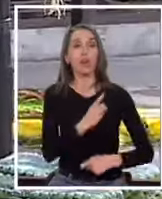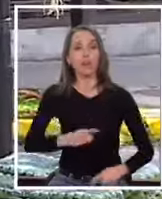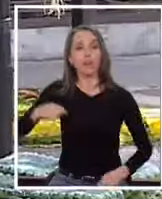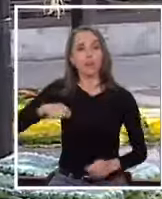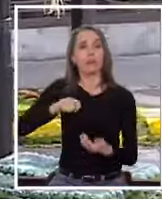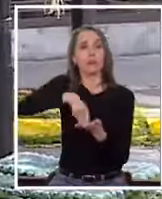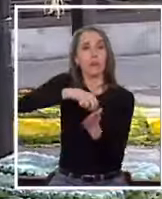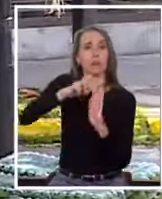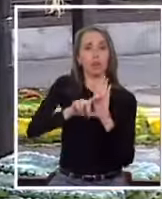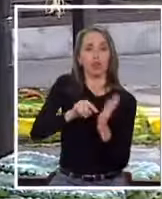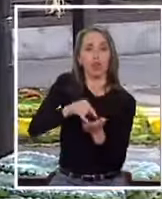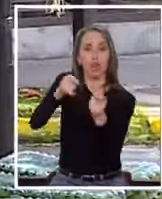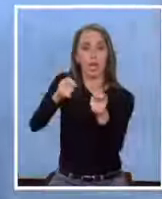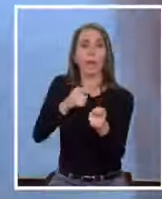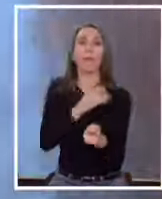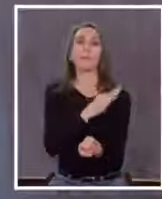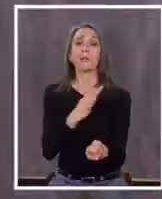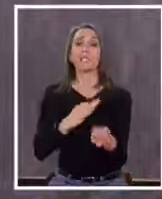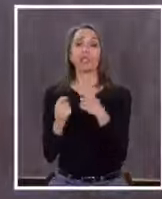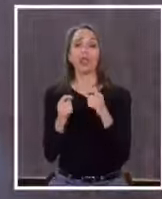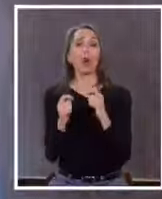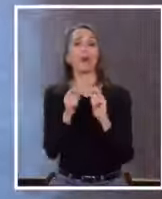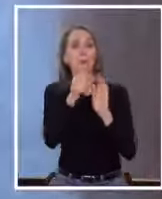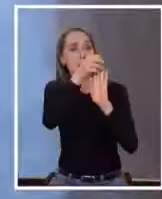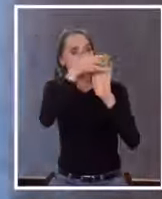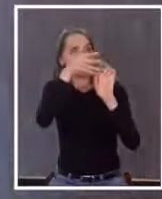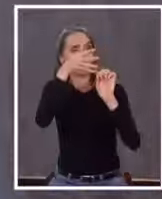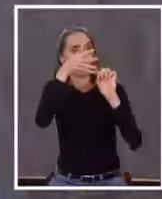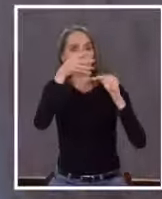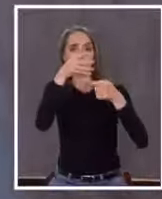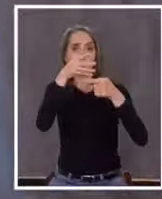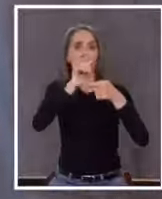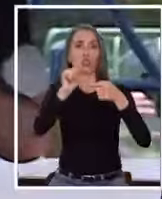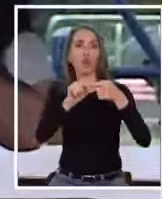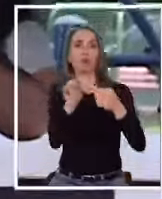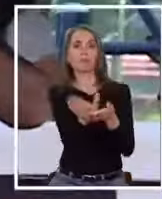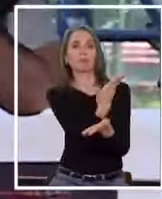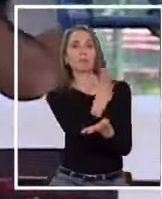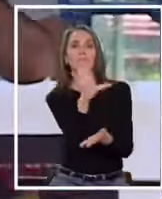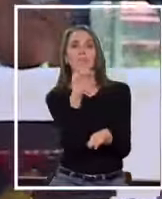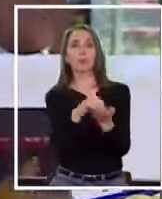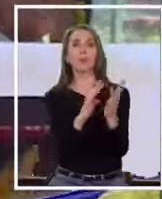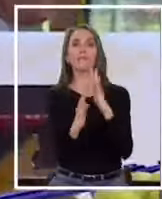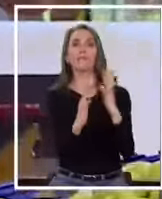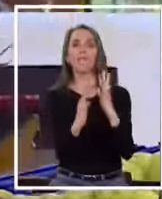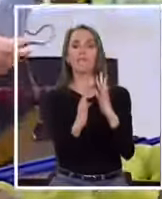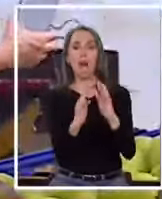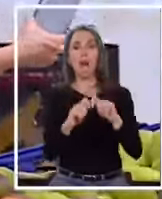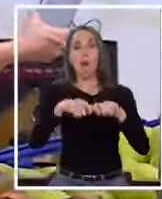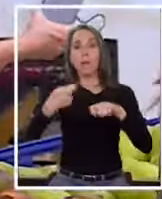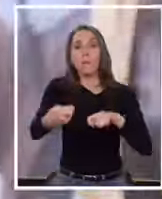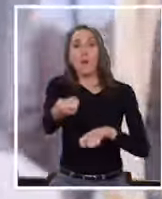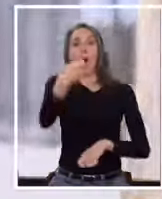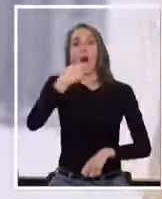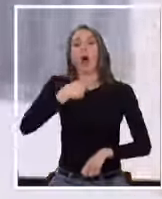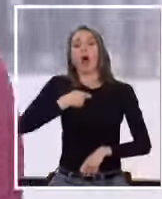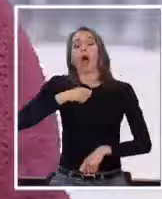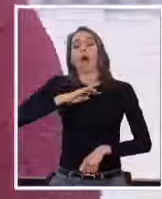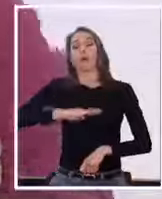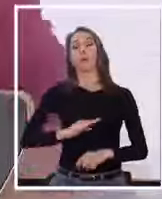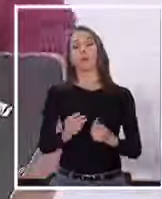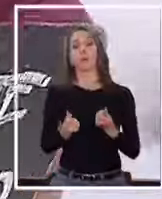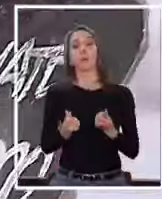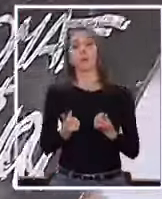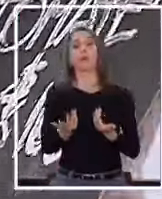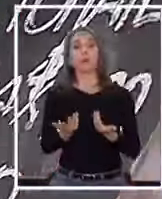Economía tras haber dejado fuera a 50.000 feriantes del país. Este bono será un alivio para estos emprendedores